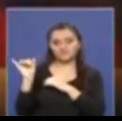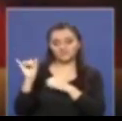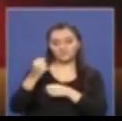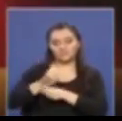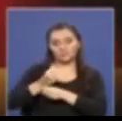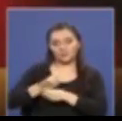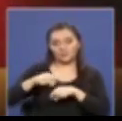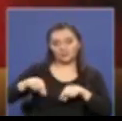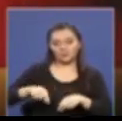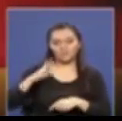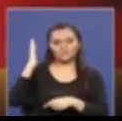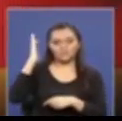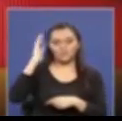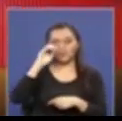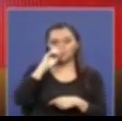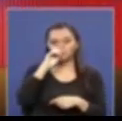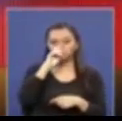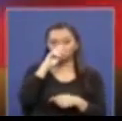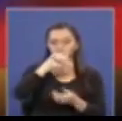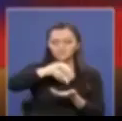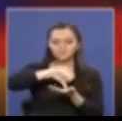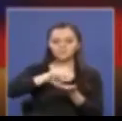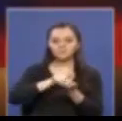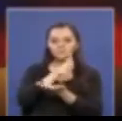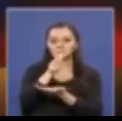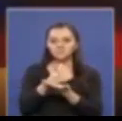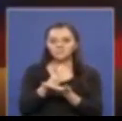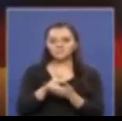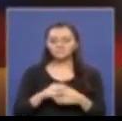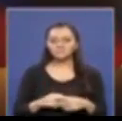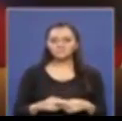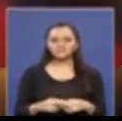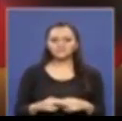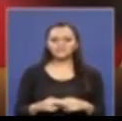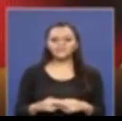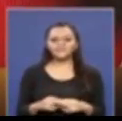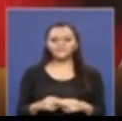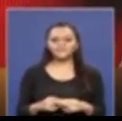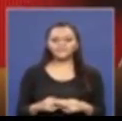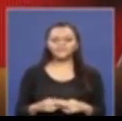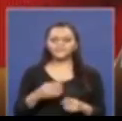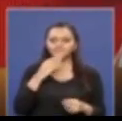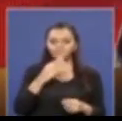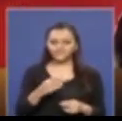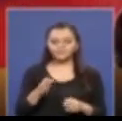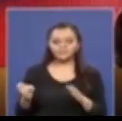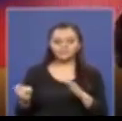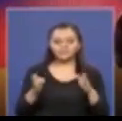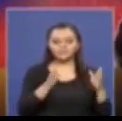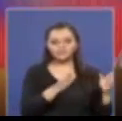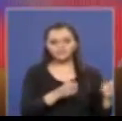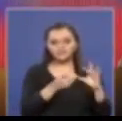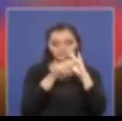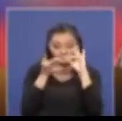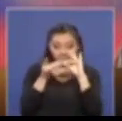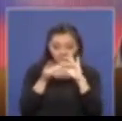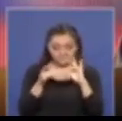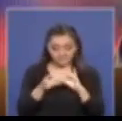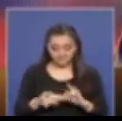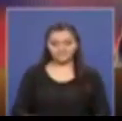aquí en la querida Tulcán, capital de esta maravillosa provincia del Carchi. Bueno, hice una digresión bastante